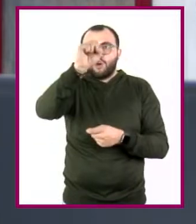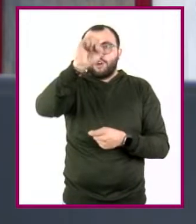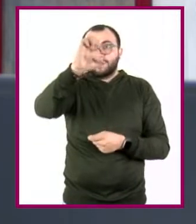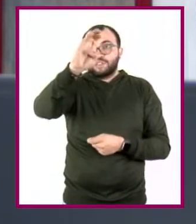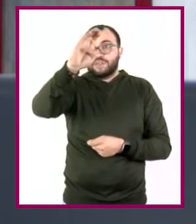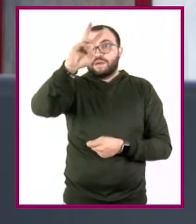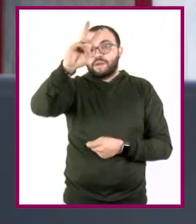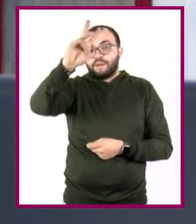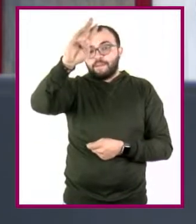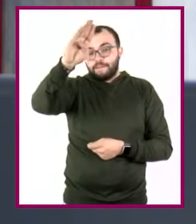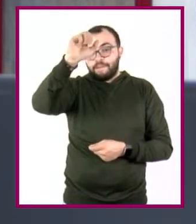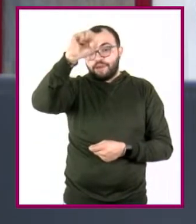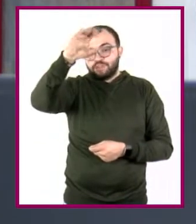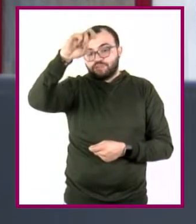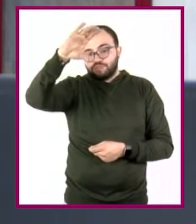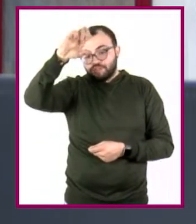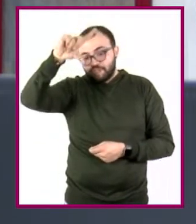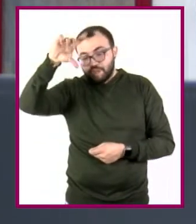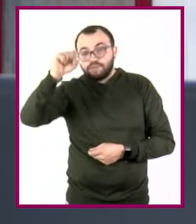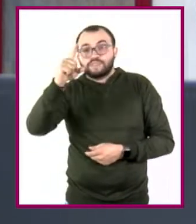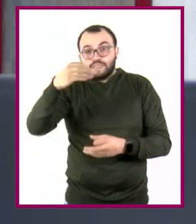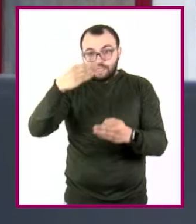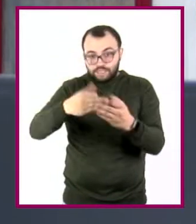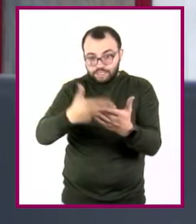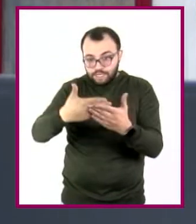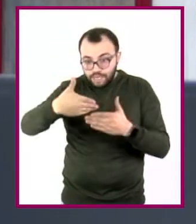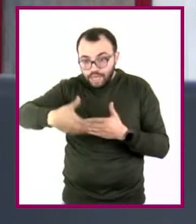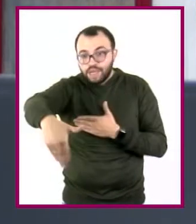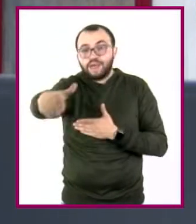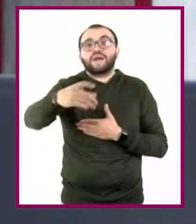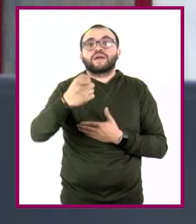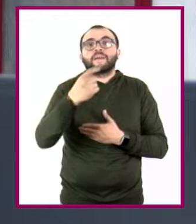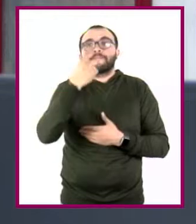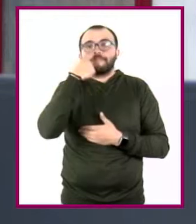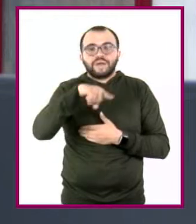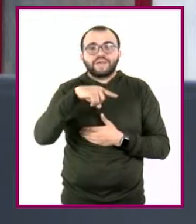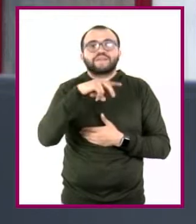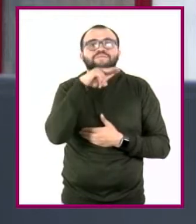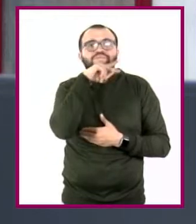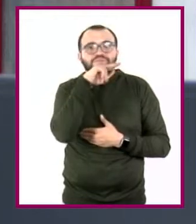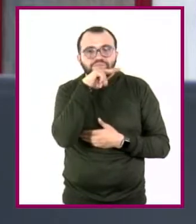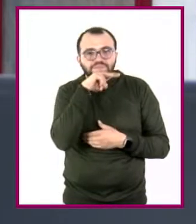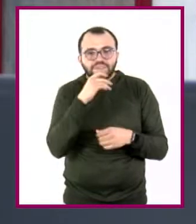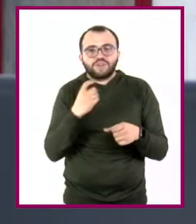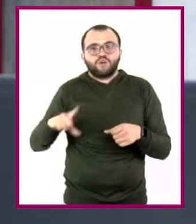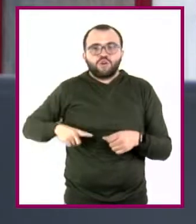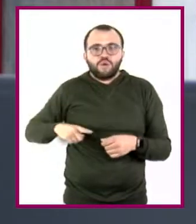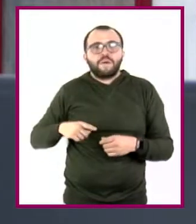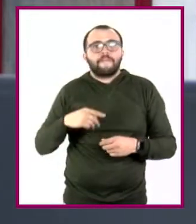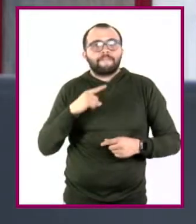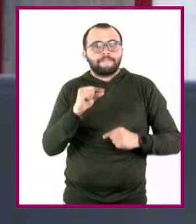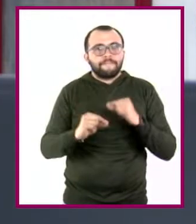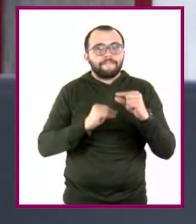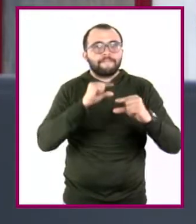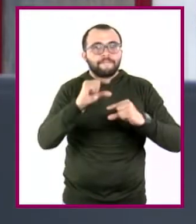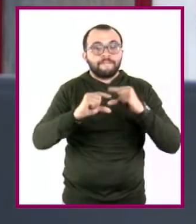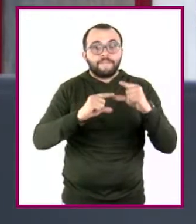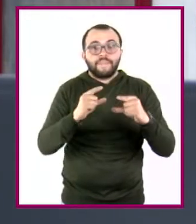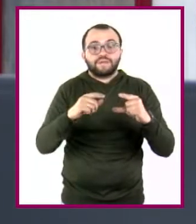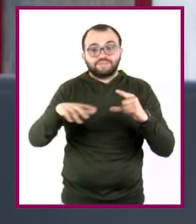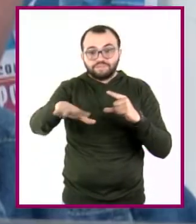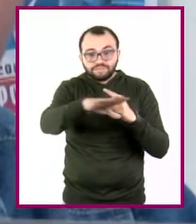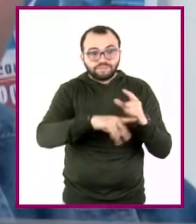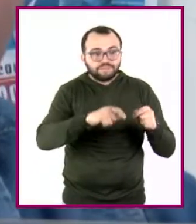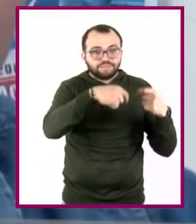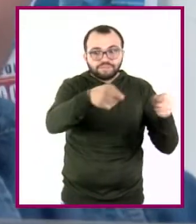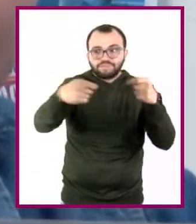titular. A partir de ese momento, el Estado se preocupa más por la educación a nivel nacional y va sembrando poco a poco el territorio a las